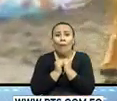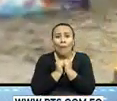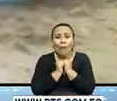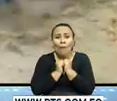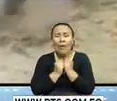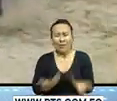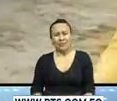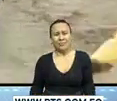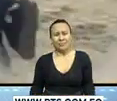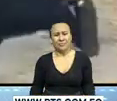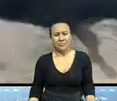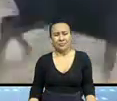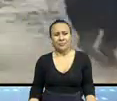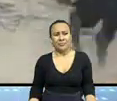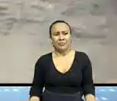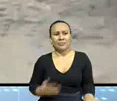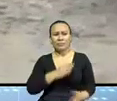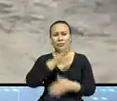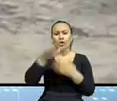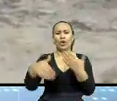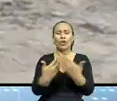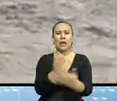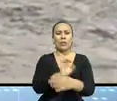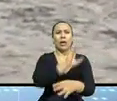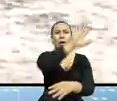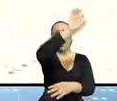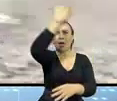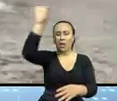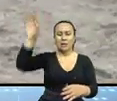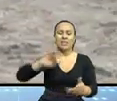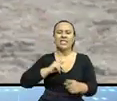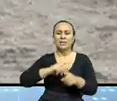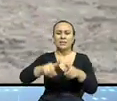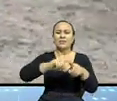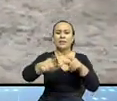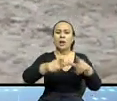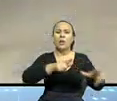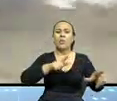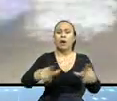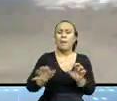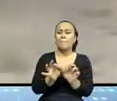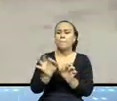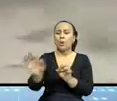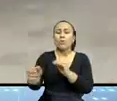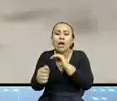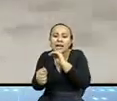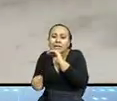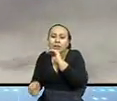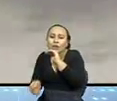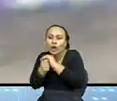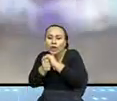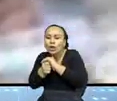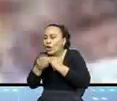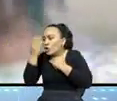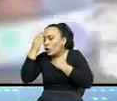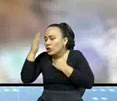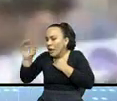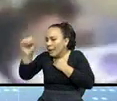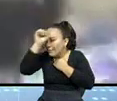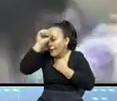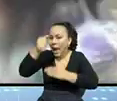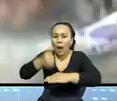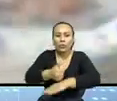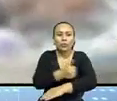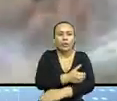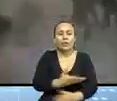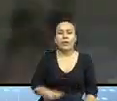decir este tipo que se hace en todo el país, quiere decir que lo hacen en diferentes lugares, a lo mejor escondido de las autoridades, en sitios remotos donde no